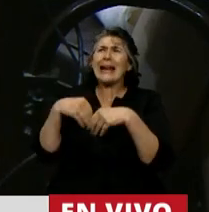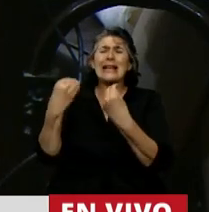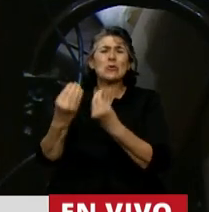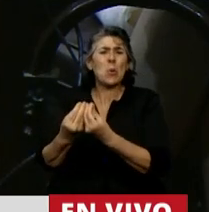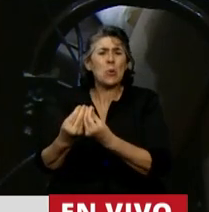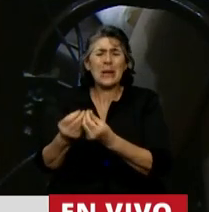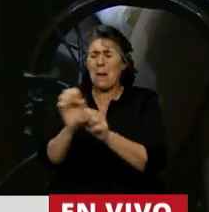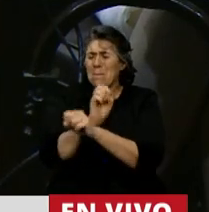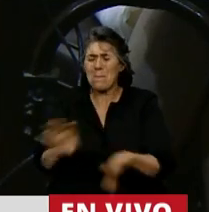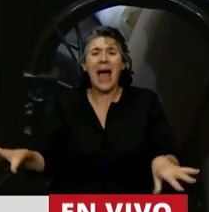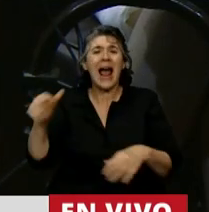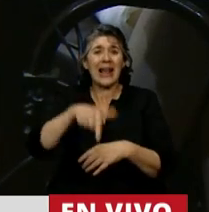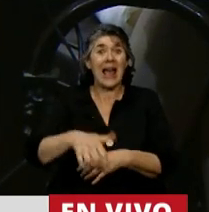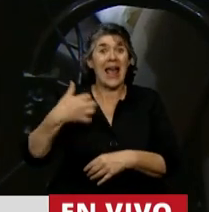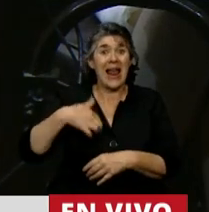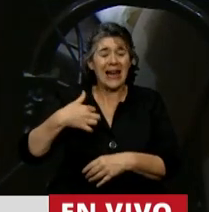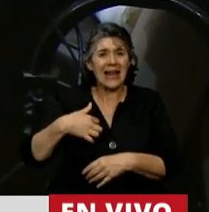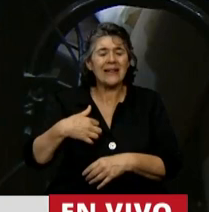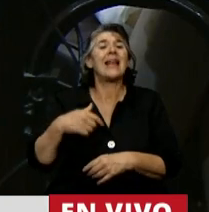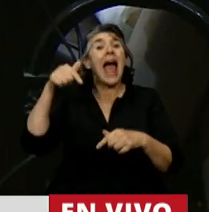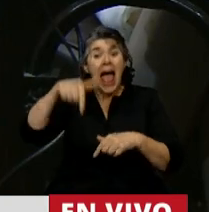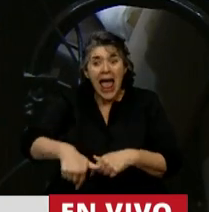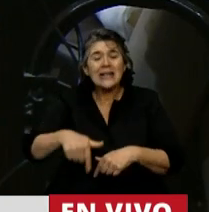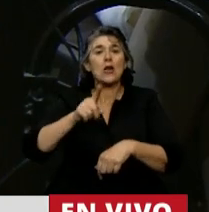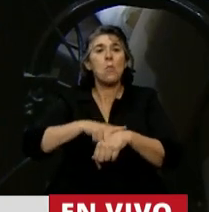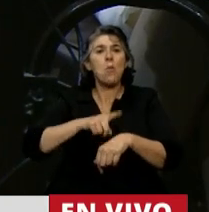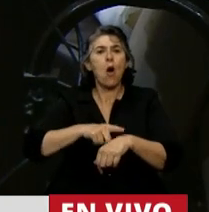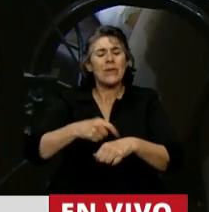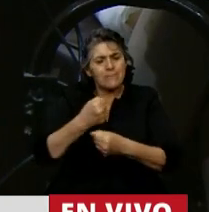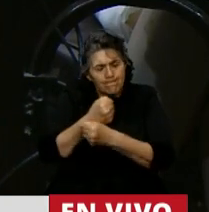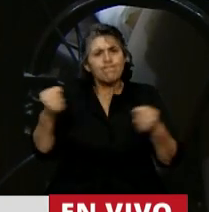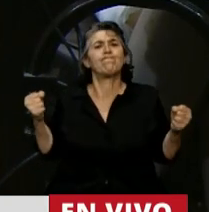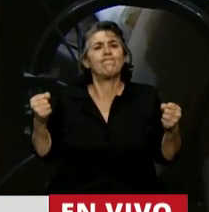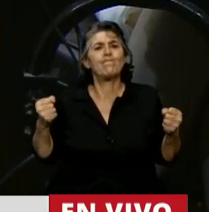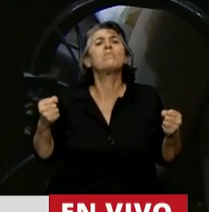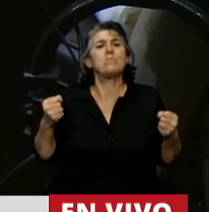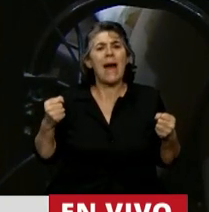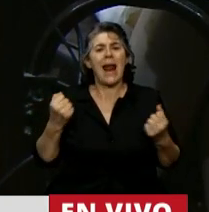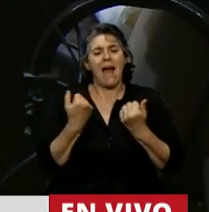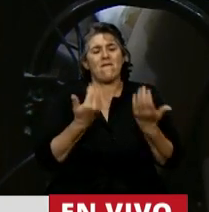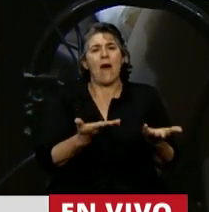la Argentina, debemos animarnos a acompañar este proyecto